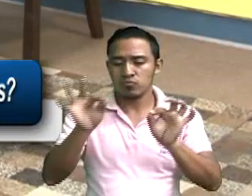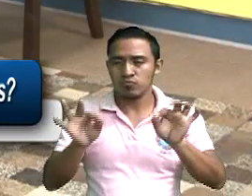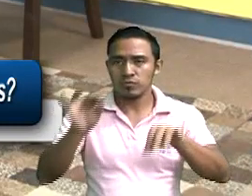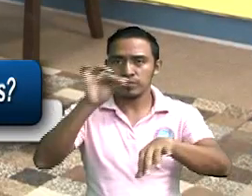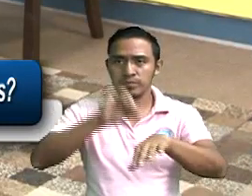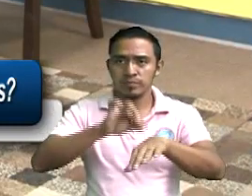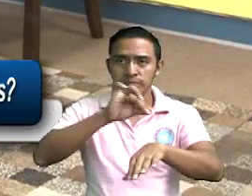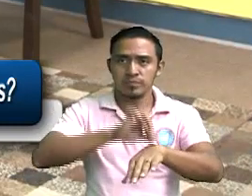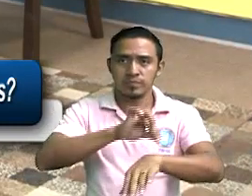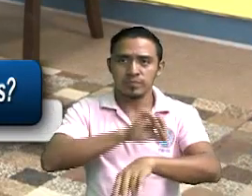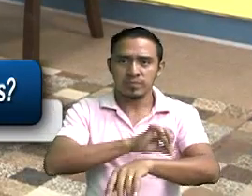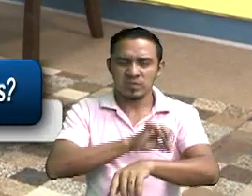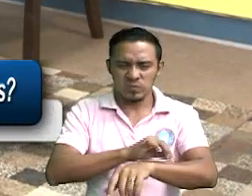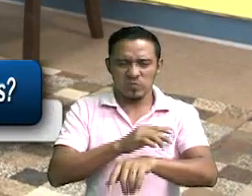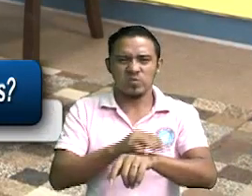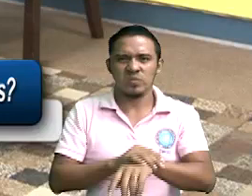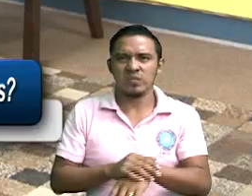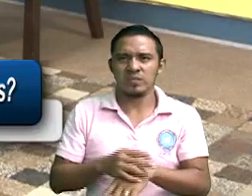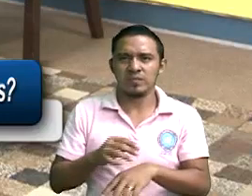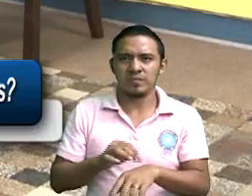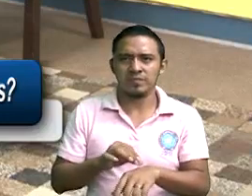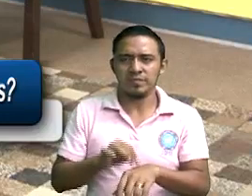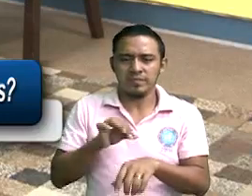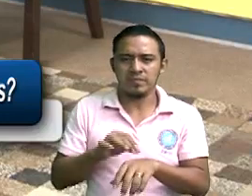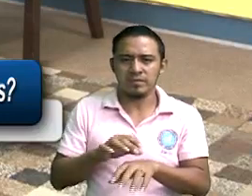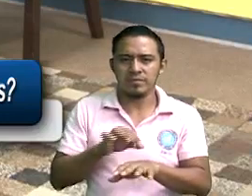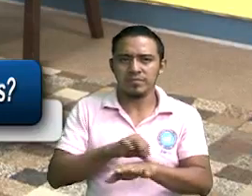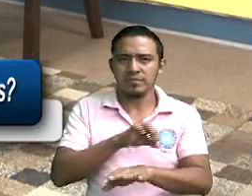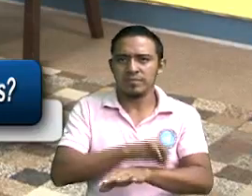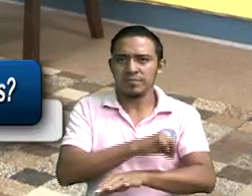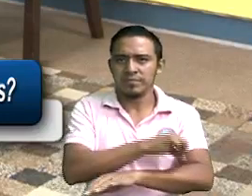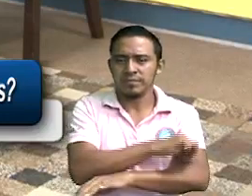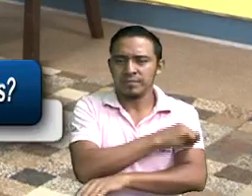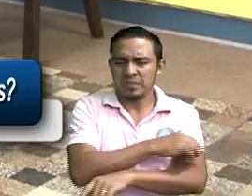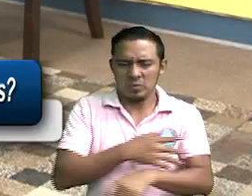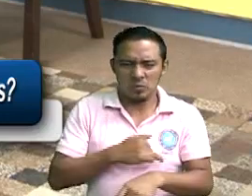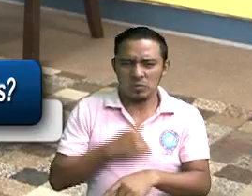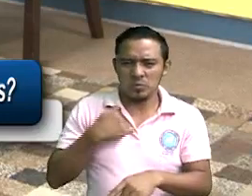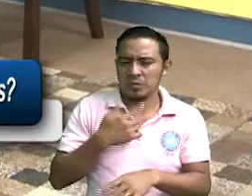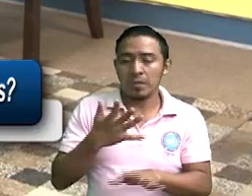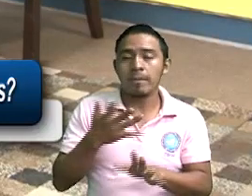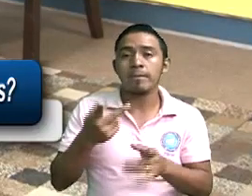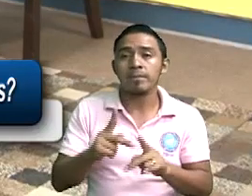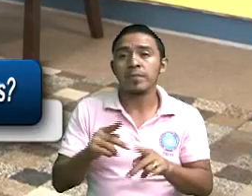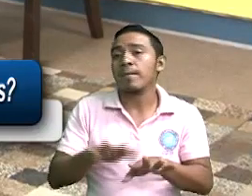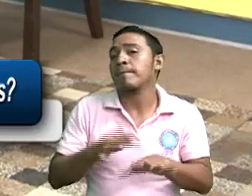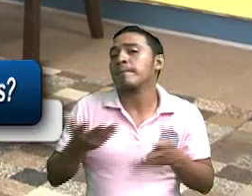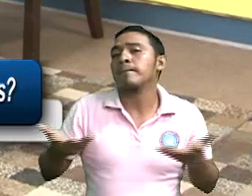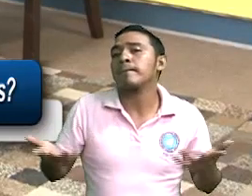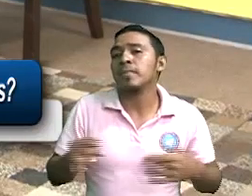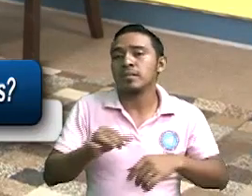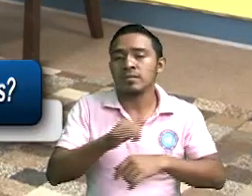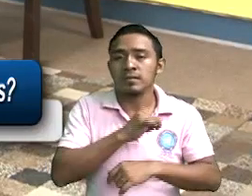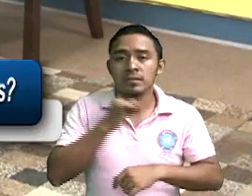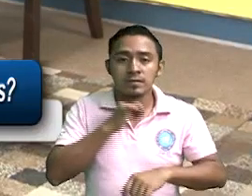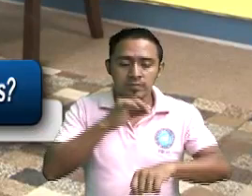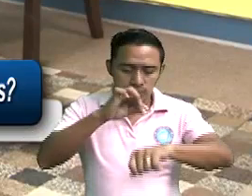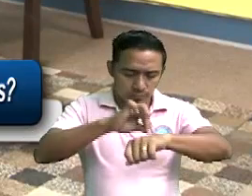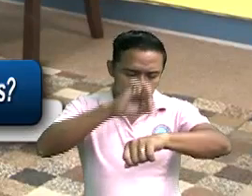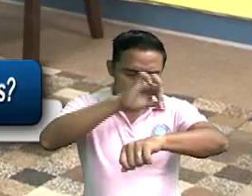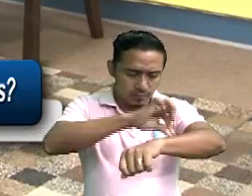algunos pacientes lo sienten muy molesto porque te van a dar unos choquecitos eléctricos. Pero lo que la finalidad del estudio es